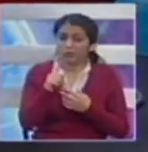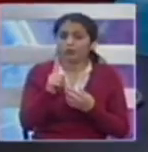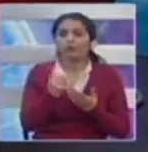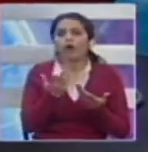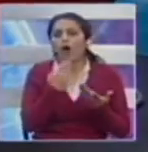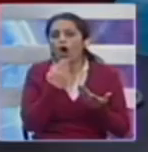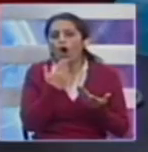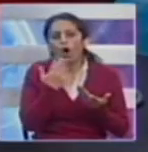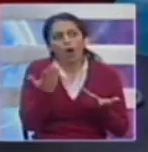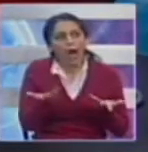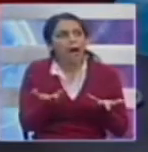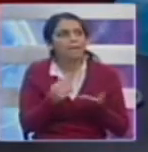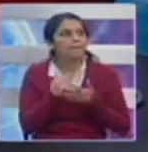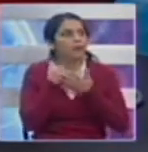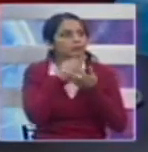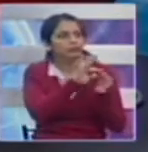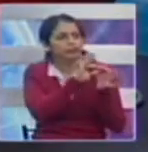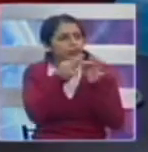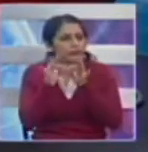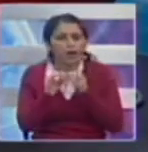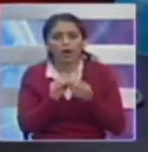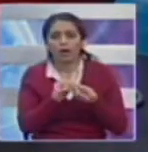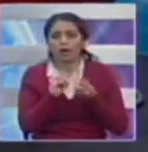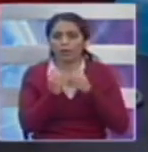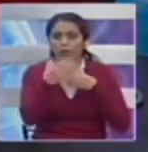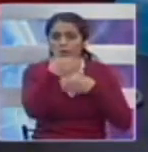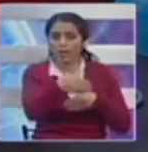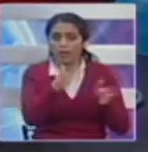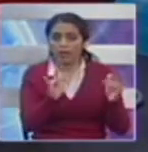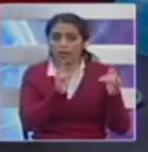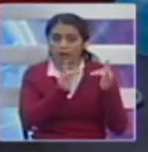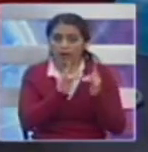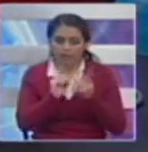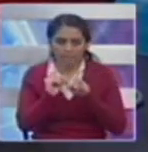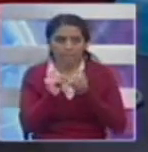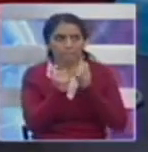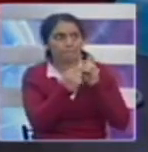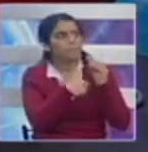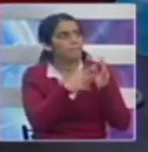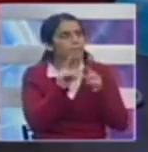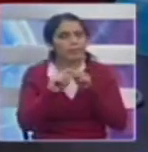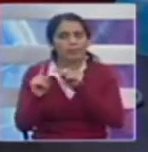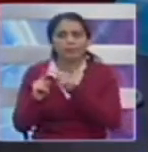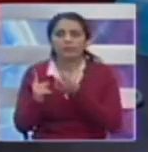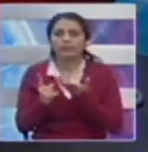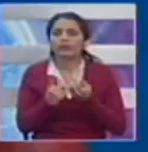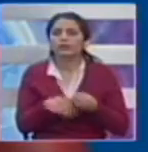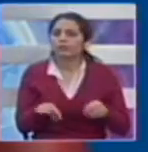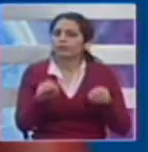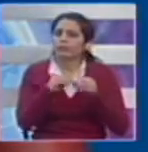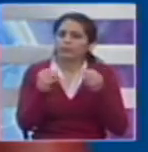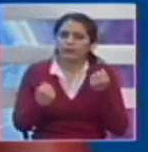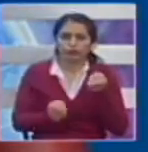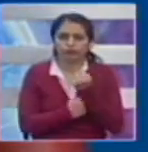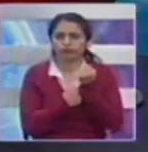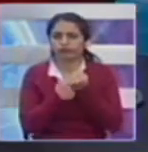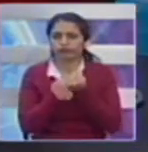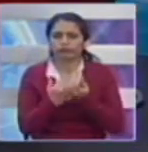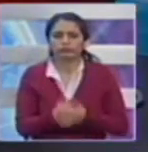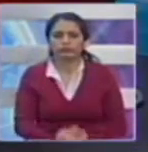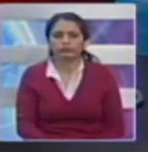y remodelación de todo lo que son las habitaciones y la repotenciación en sí de todo lo que es el Teodoro Maldonado Carbo. En